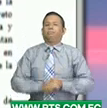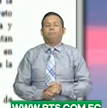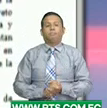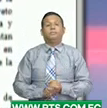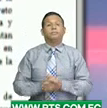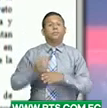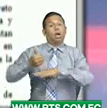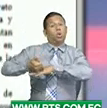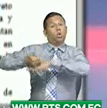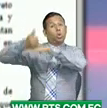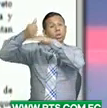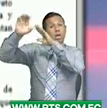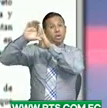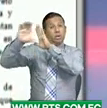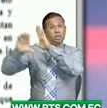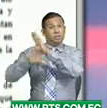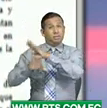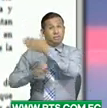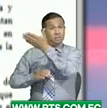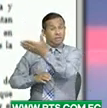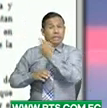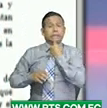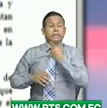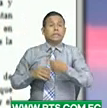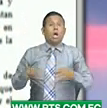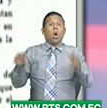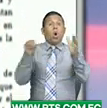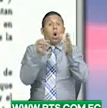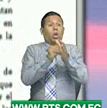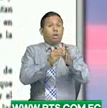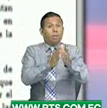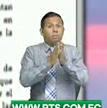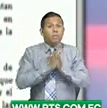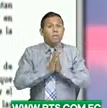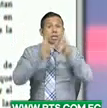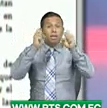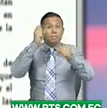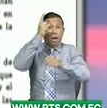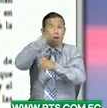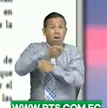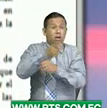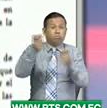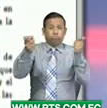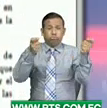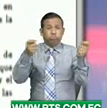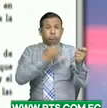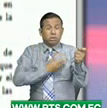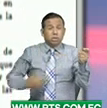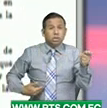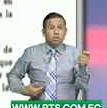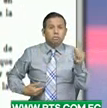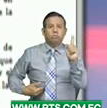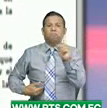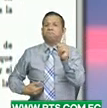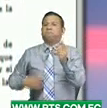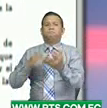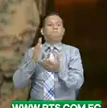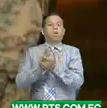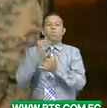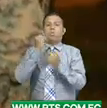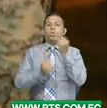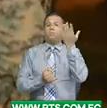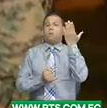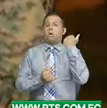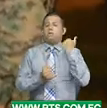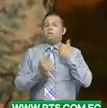Constitucional no admitirá una nueva declaratoria de estado de excepción sobre los mismos hechos que ha configurado la calamidad pública. Con